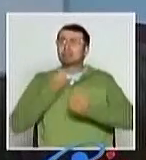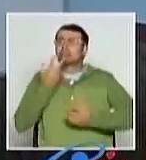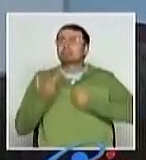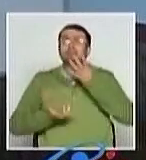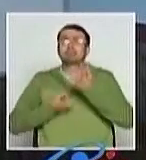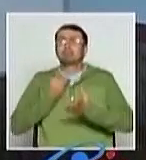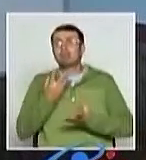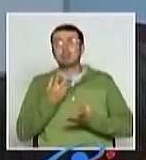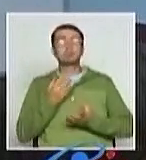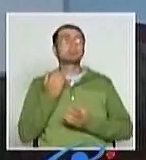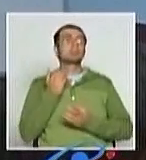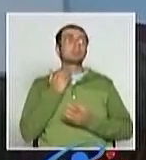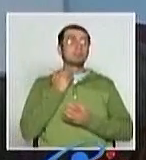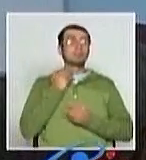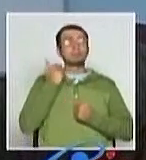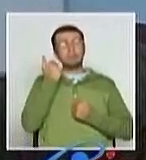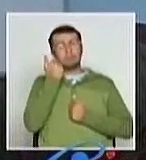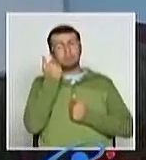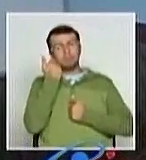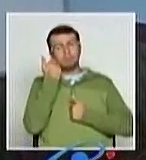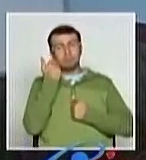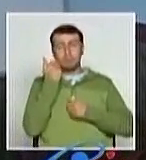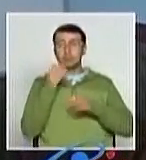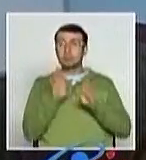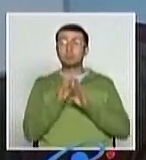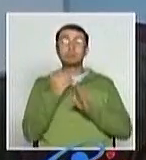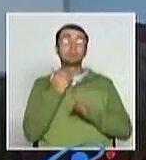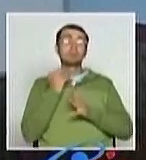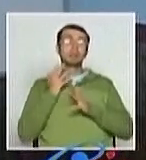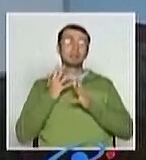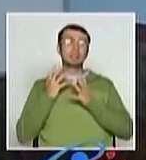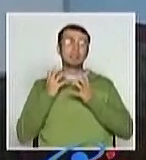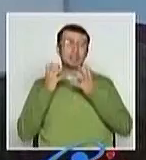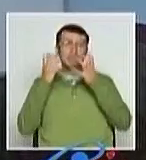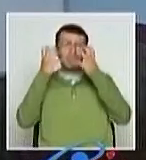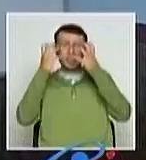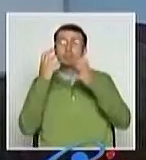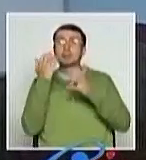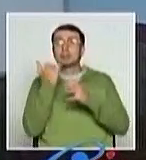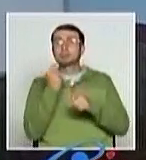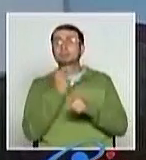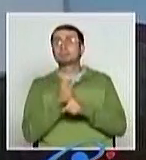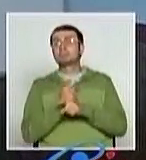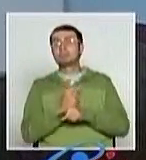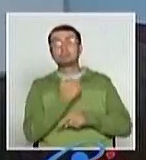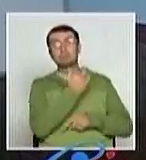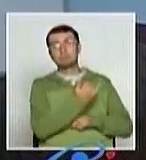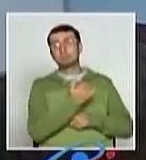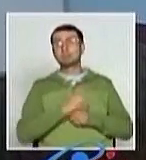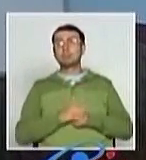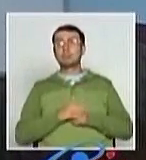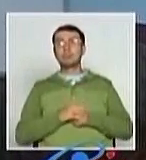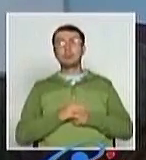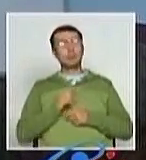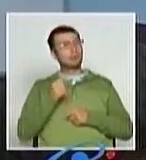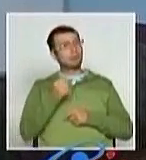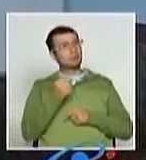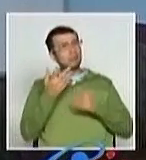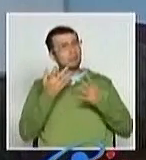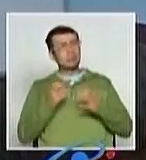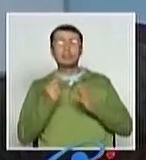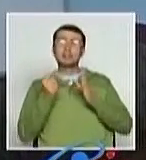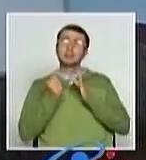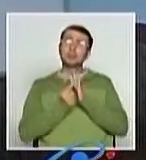aquí su garganta la manera de tener el estrés de no cumplir ese sueño llamado familia porque ella quería tener un esposo